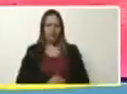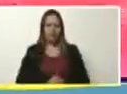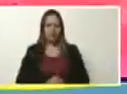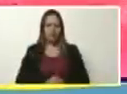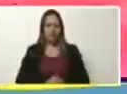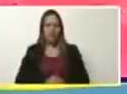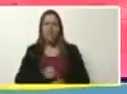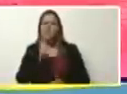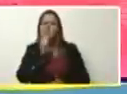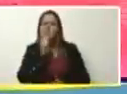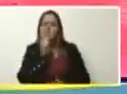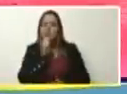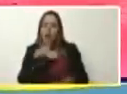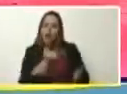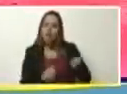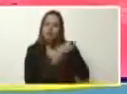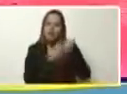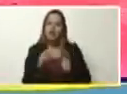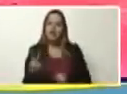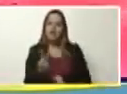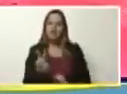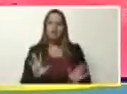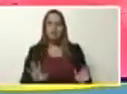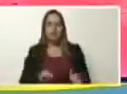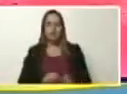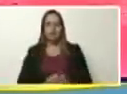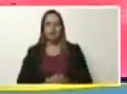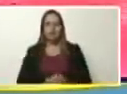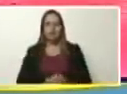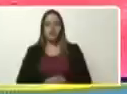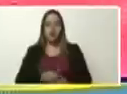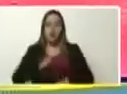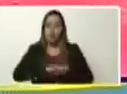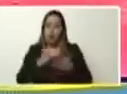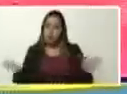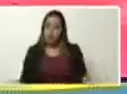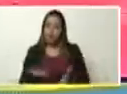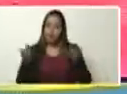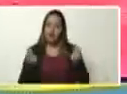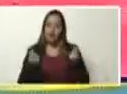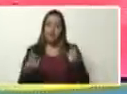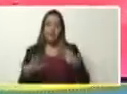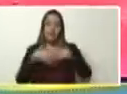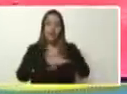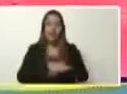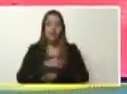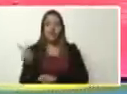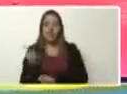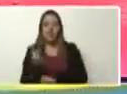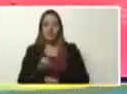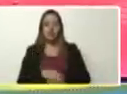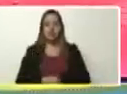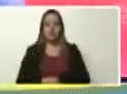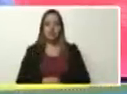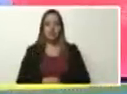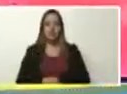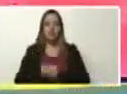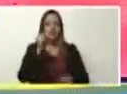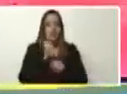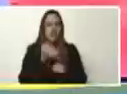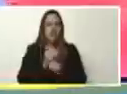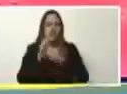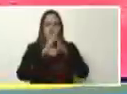¿Por quién? Por Venezuela. Porque la recuperación económica integral de Venezuela es una tarea